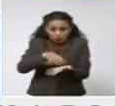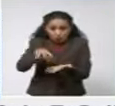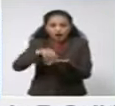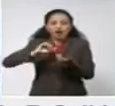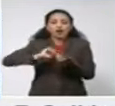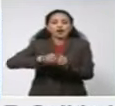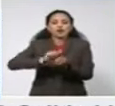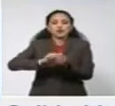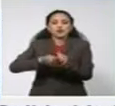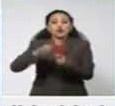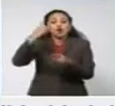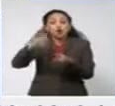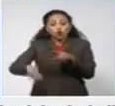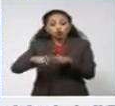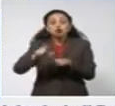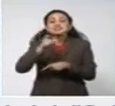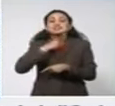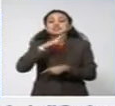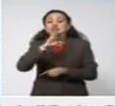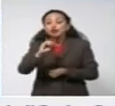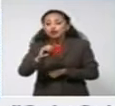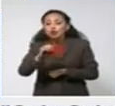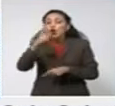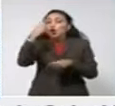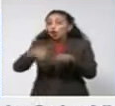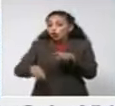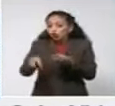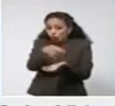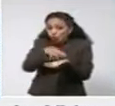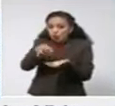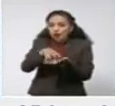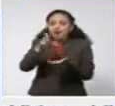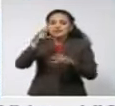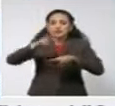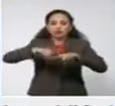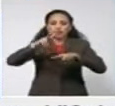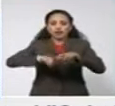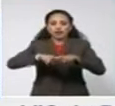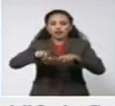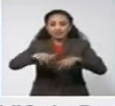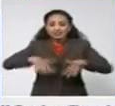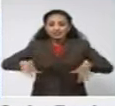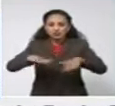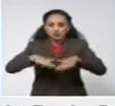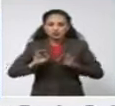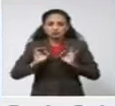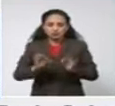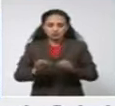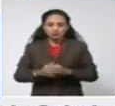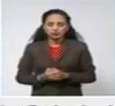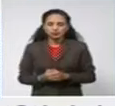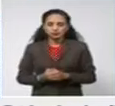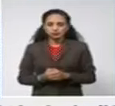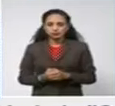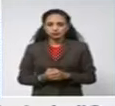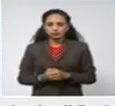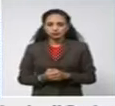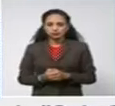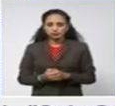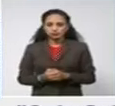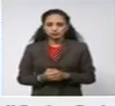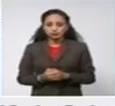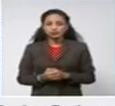el Cerro y uno en Centro Habana. Este es el comportamiento de los eventos. Reitero, inferior a la